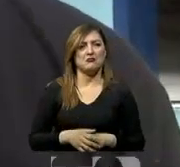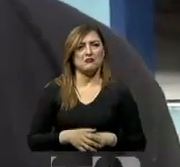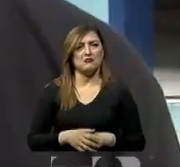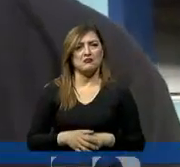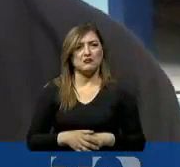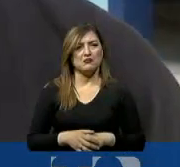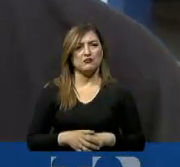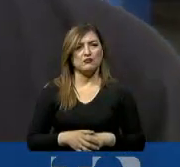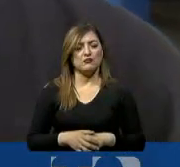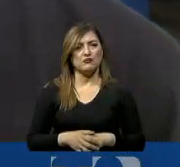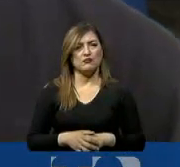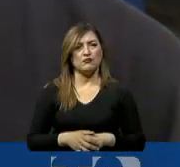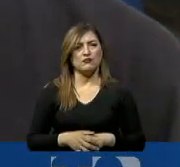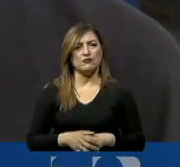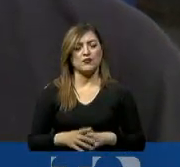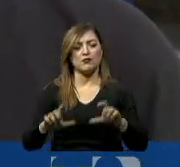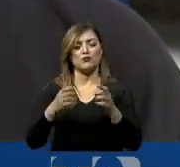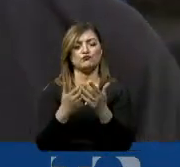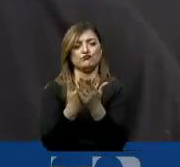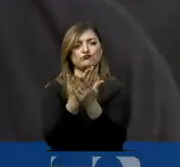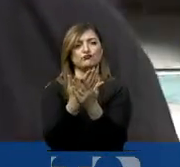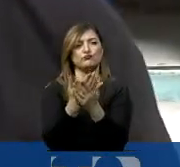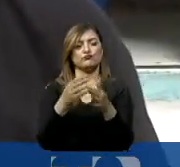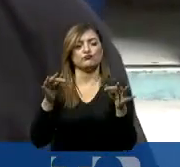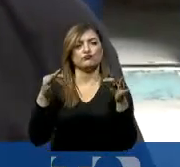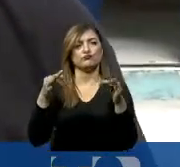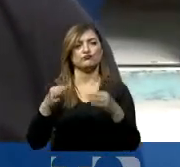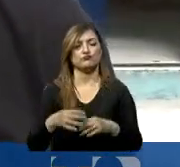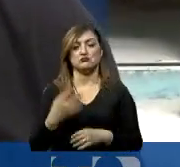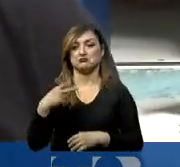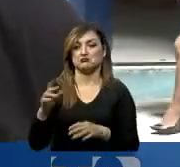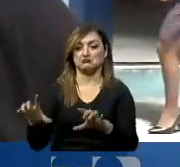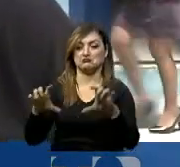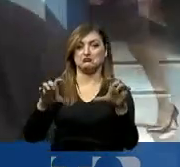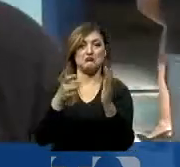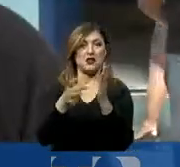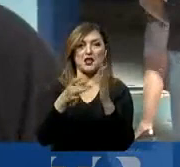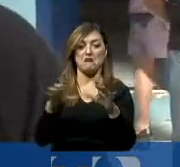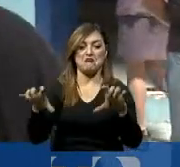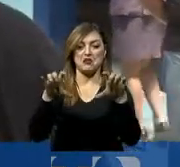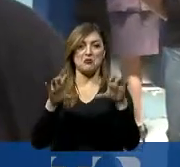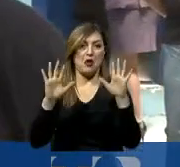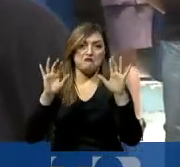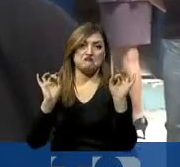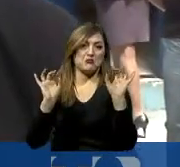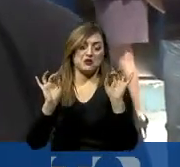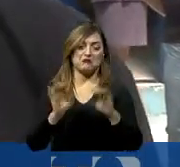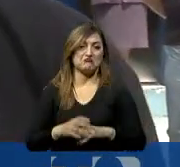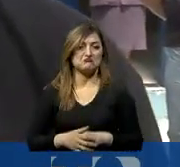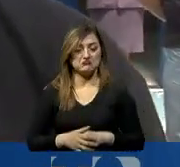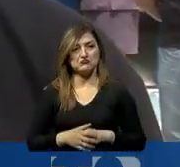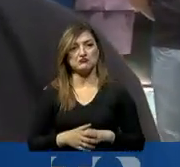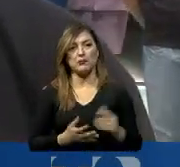ver prácticamente para que me renueven las placas de papel, pero ya, afortunadamente ya están las físicas. Aproximadamente ya serían